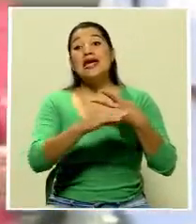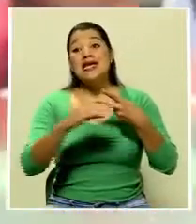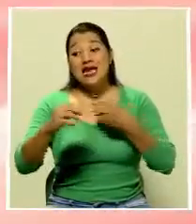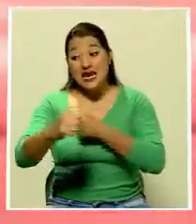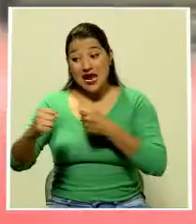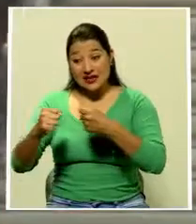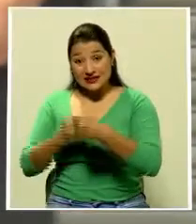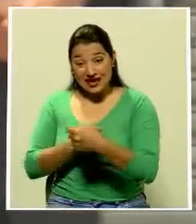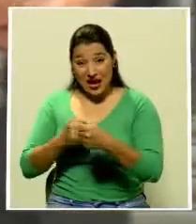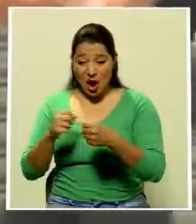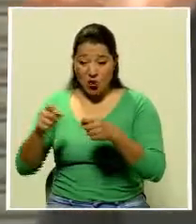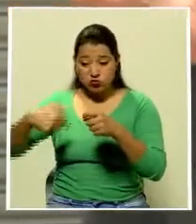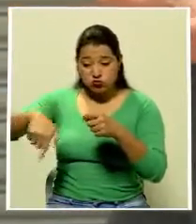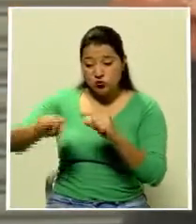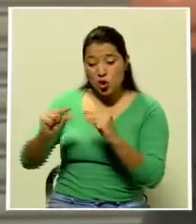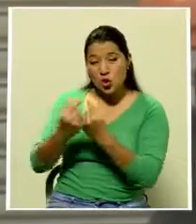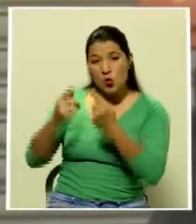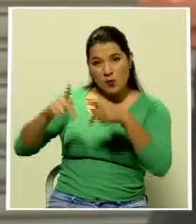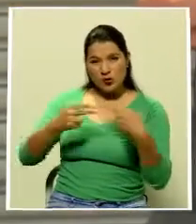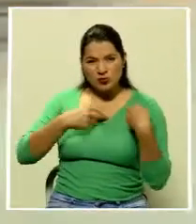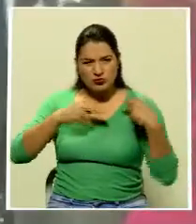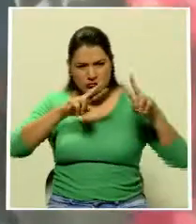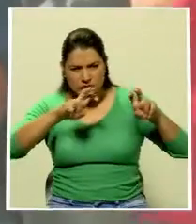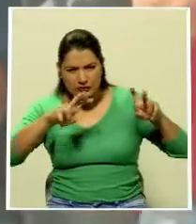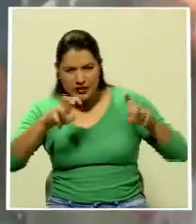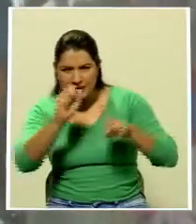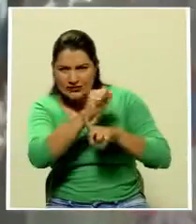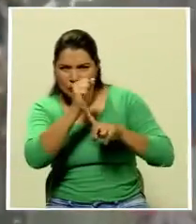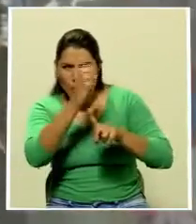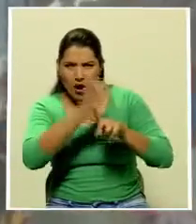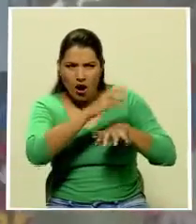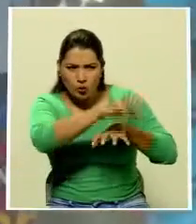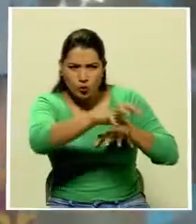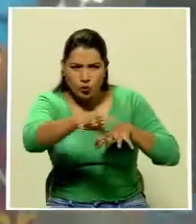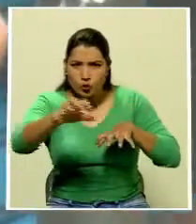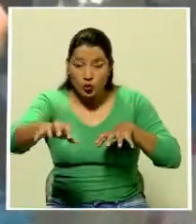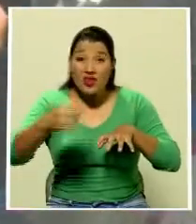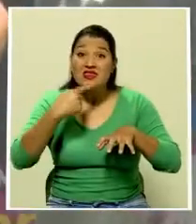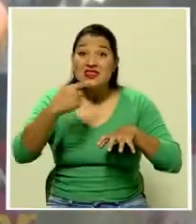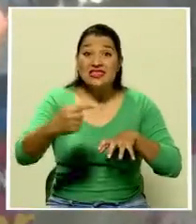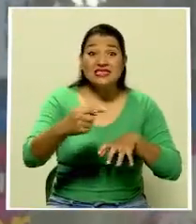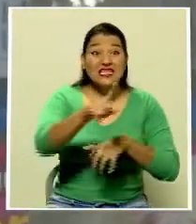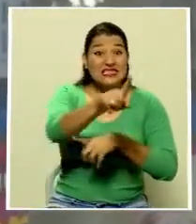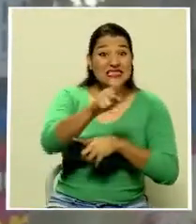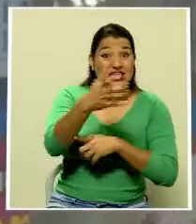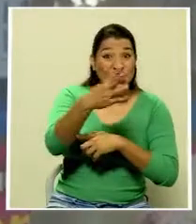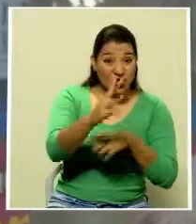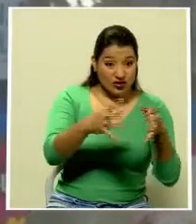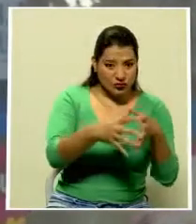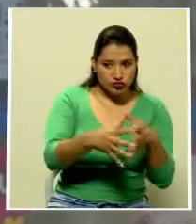Nacional determinaron un aumento significativo de casos desde 116 hasta